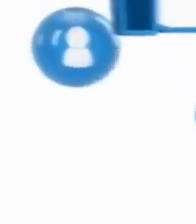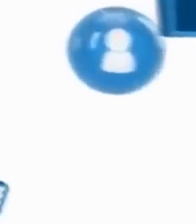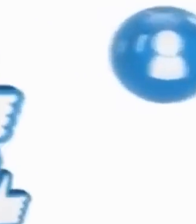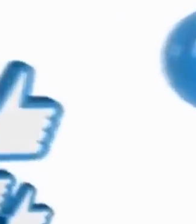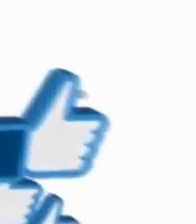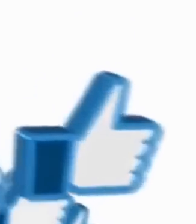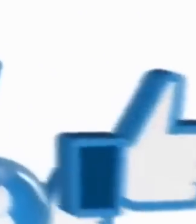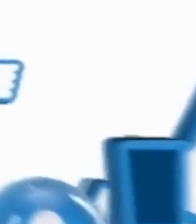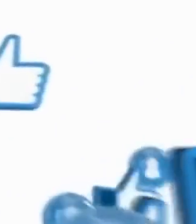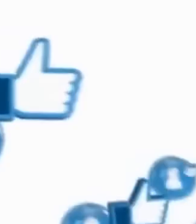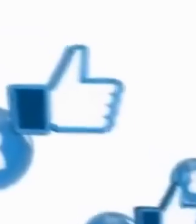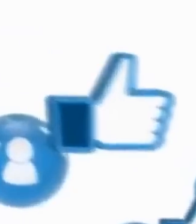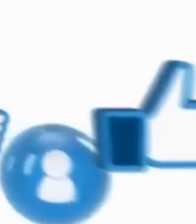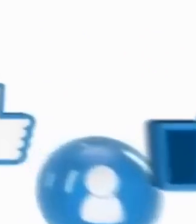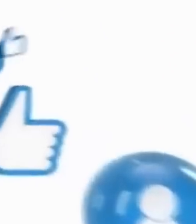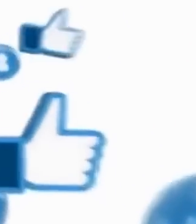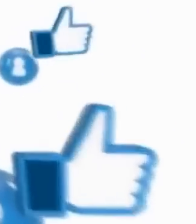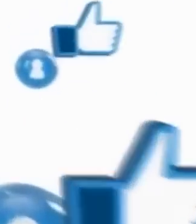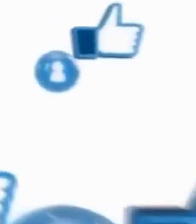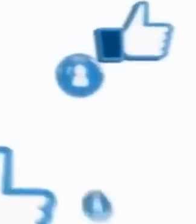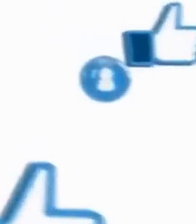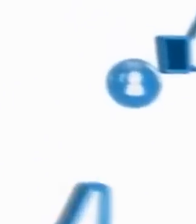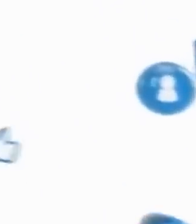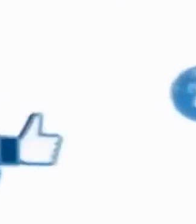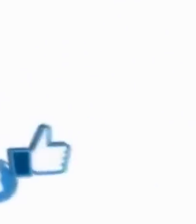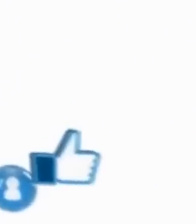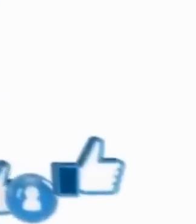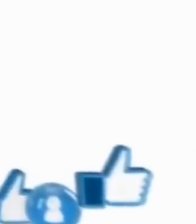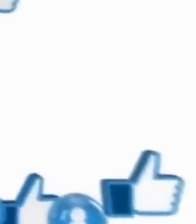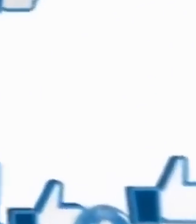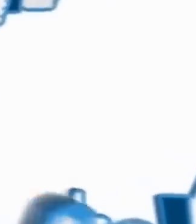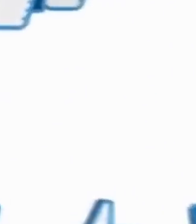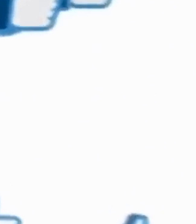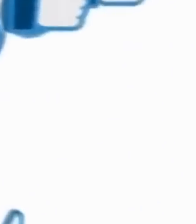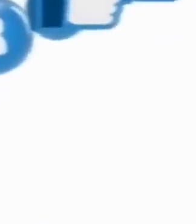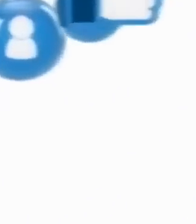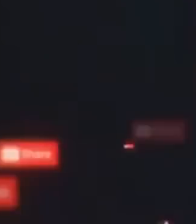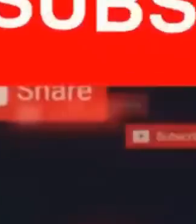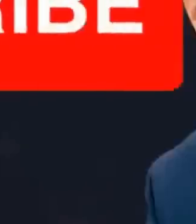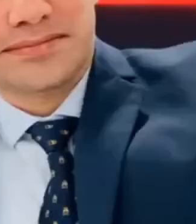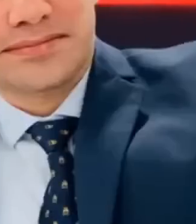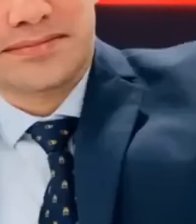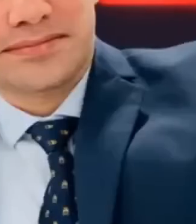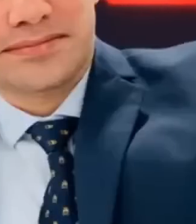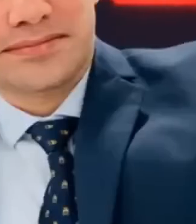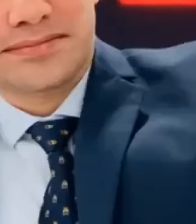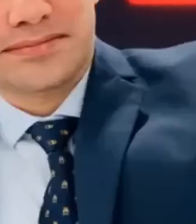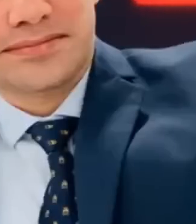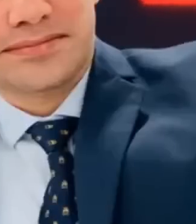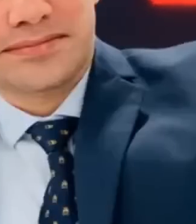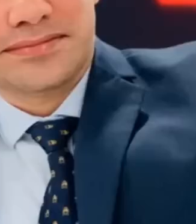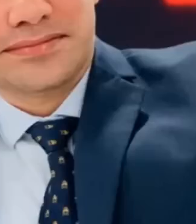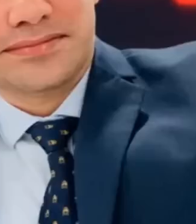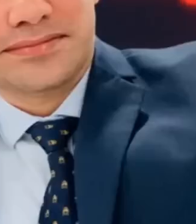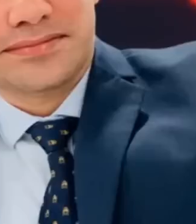periodista que te traigo la información el periodista de la radio y la televisión